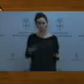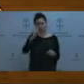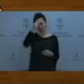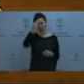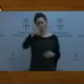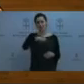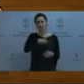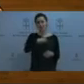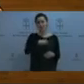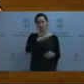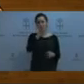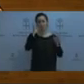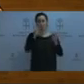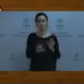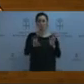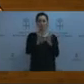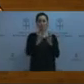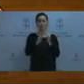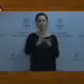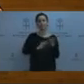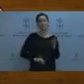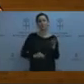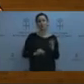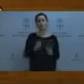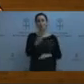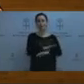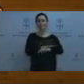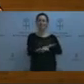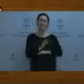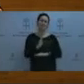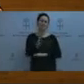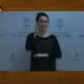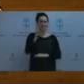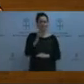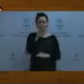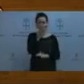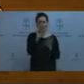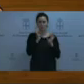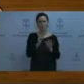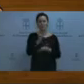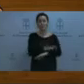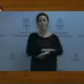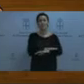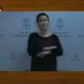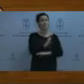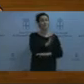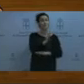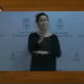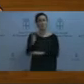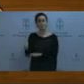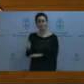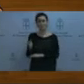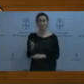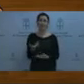que supone el desarrollo de una ley que afecta a más de una administración, que afecta a muchas administraciones, y todo ello